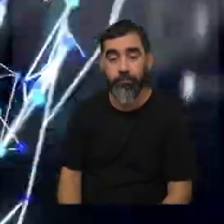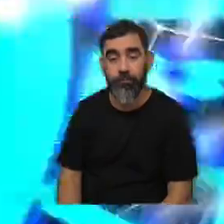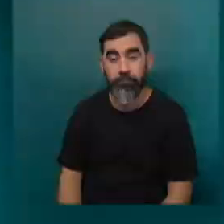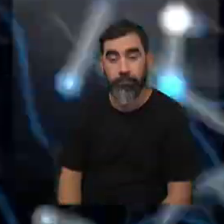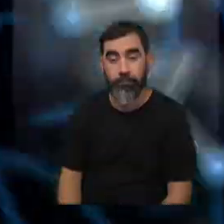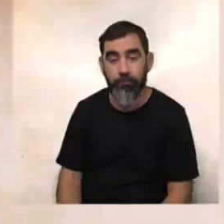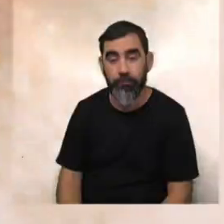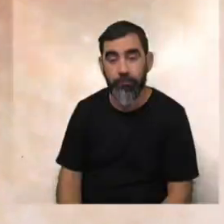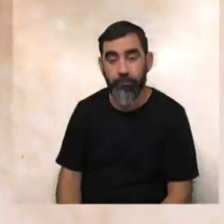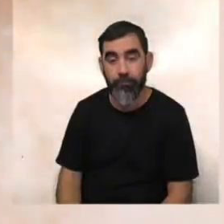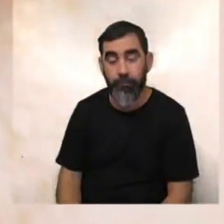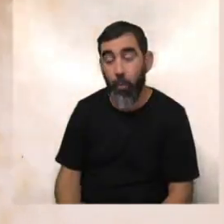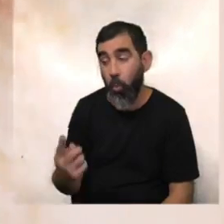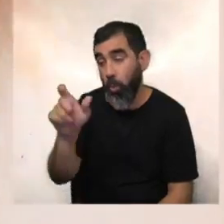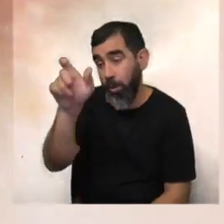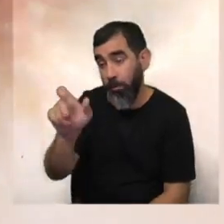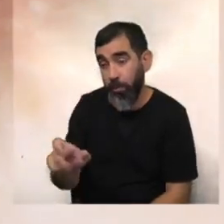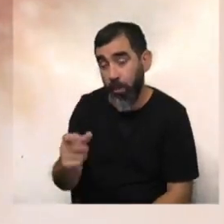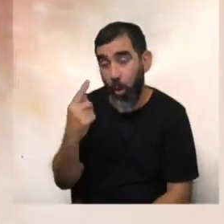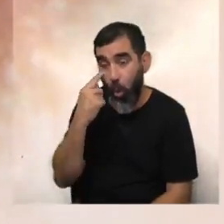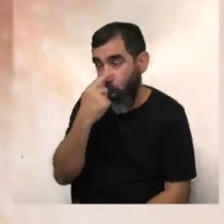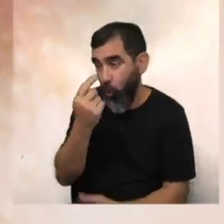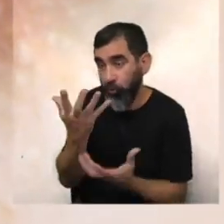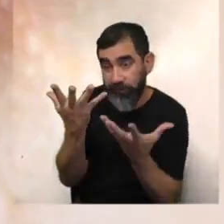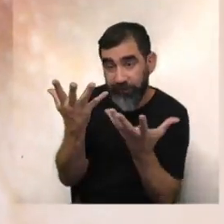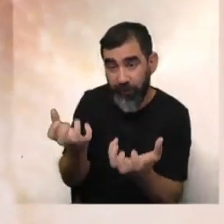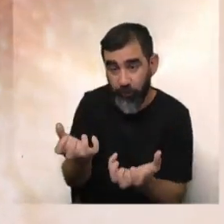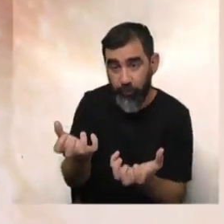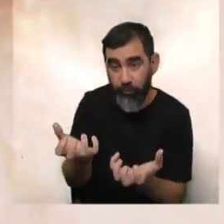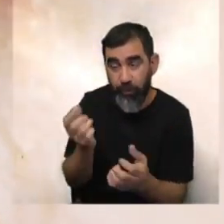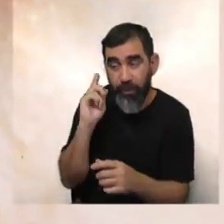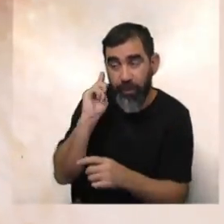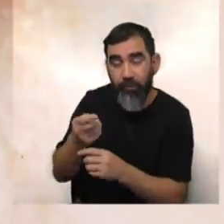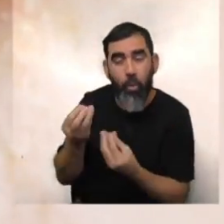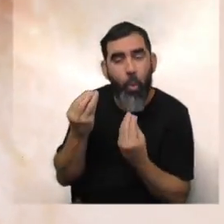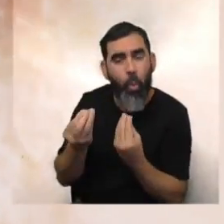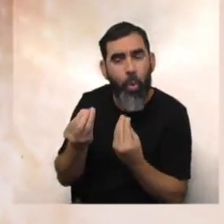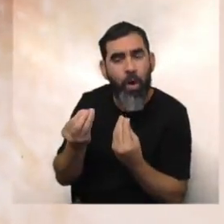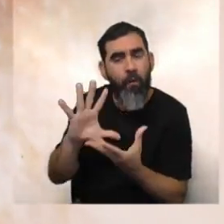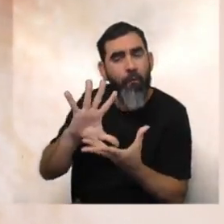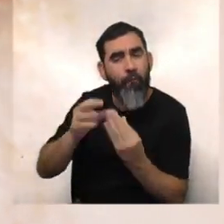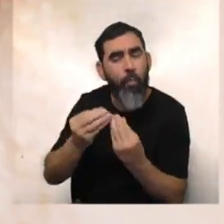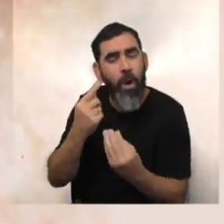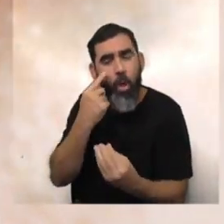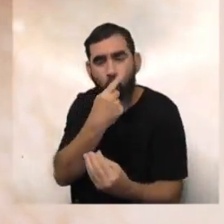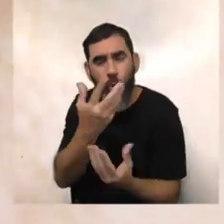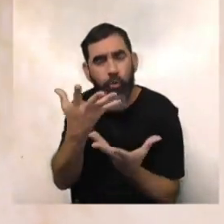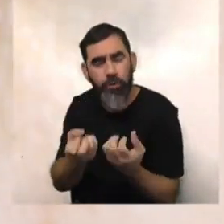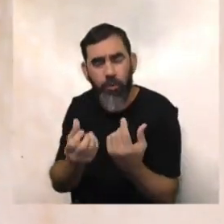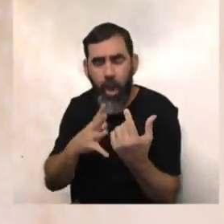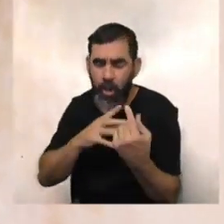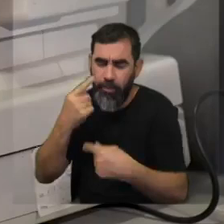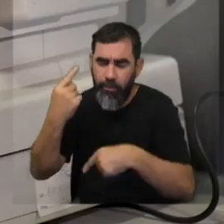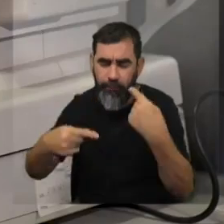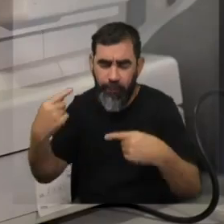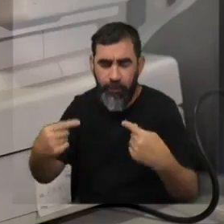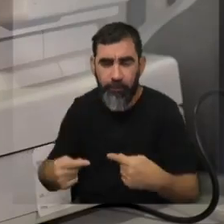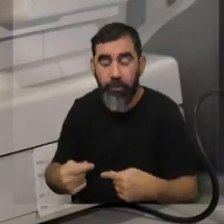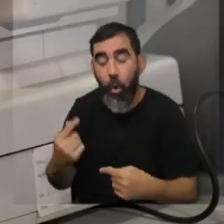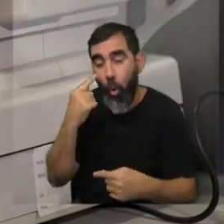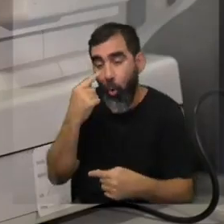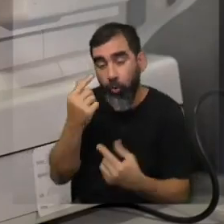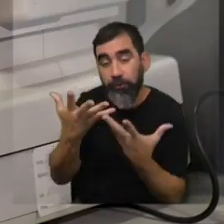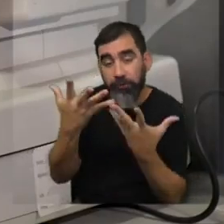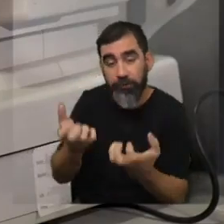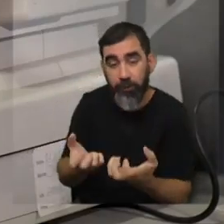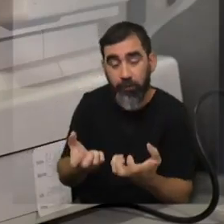Nosotros, cuando tenemos un paciente que tiene ojo seco, tenemos que definir qué tipo de ojo seco tiene, porque hay más de algún tipo. Tenemos el ojo